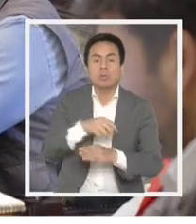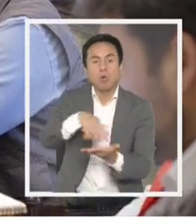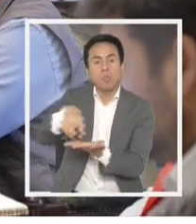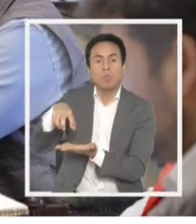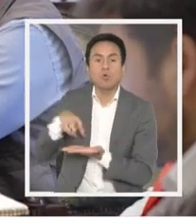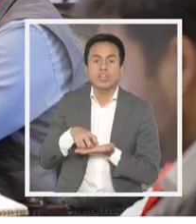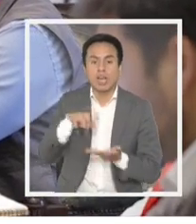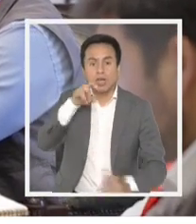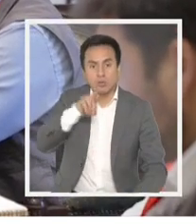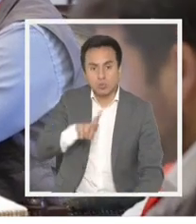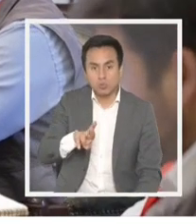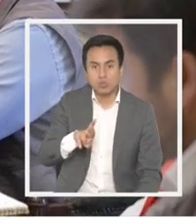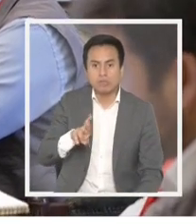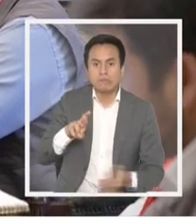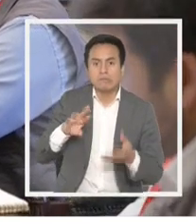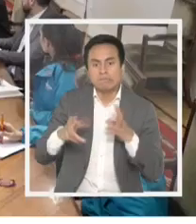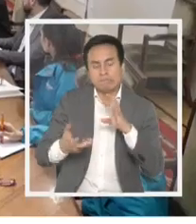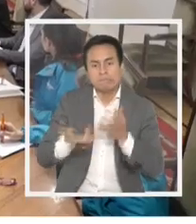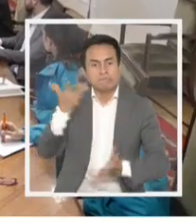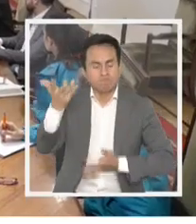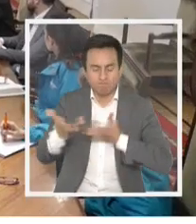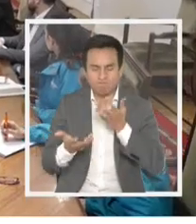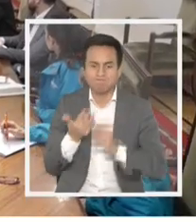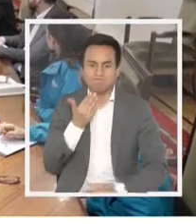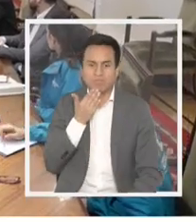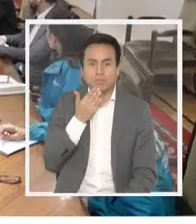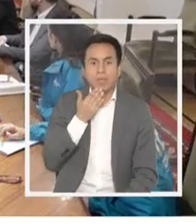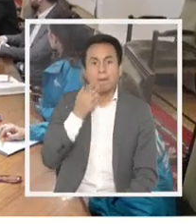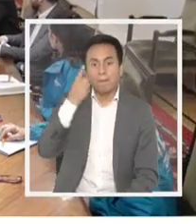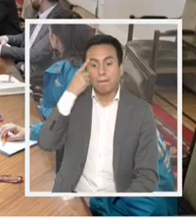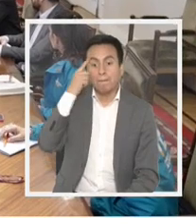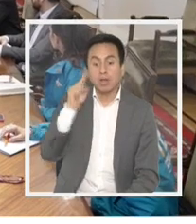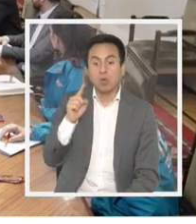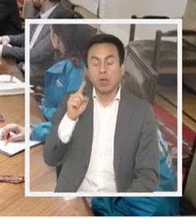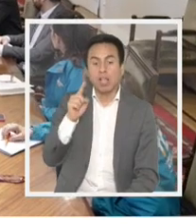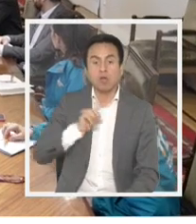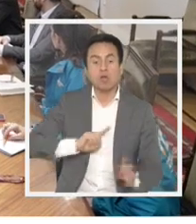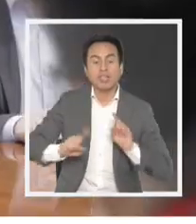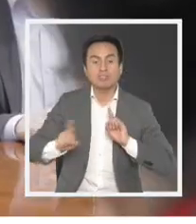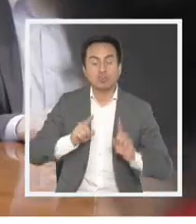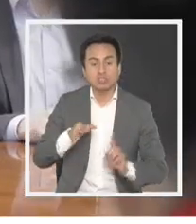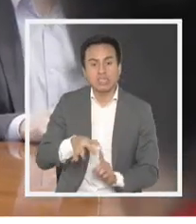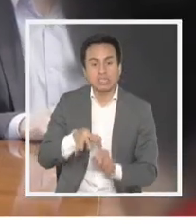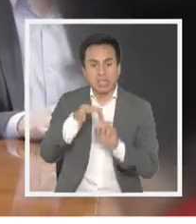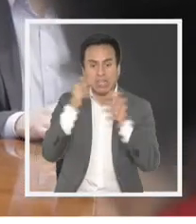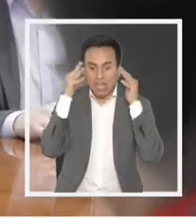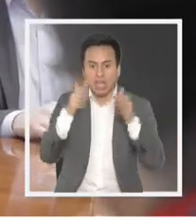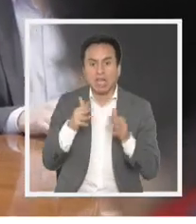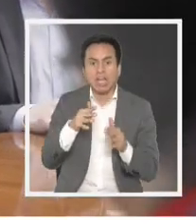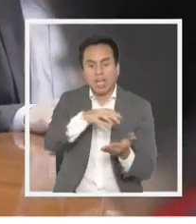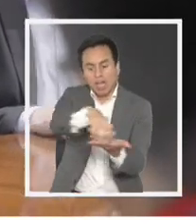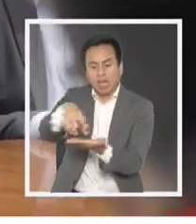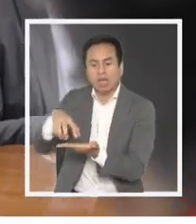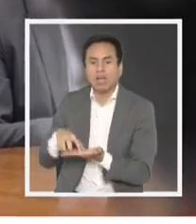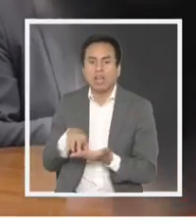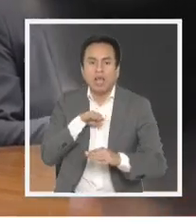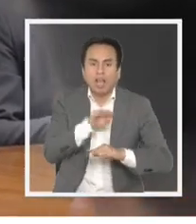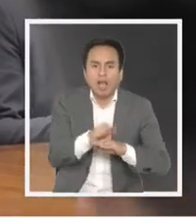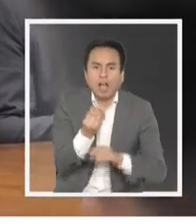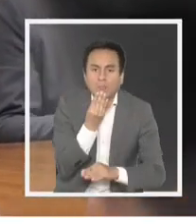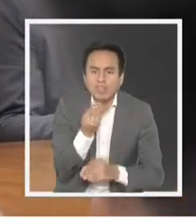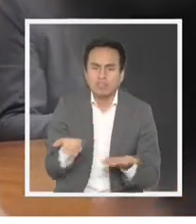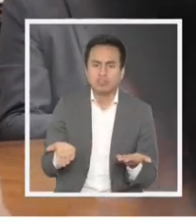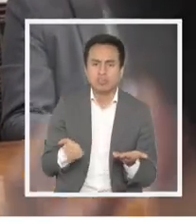comunas de la zona Sur que ha estado siniestrada los incendios pero el tener una coordinación central para poder llegar a los territorios con alimentación